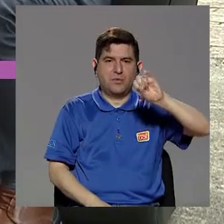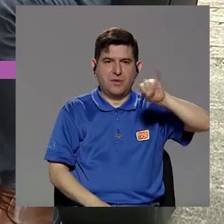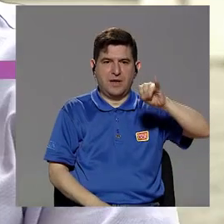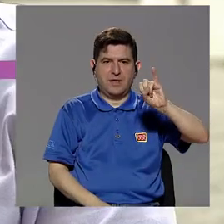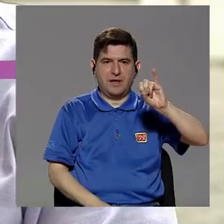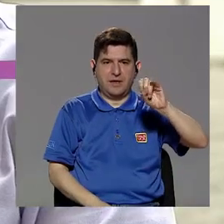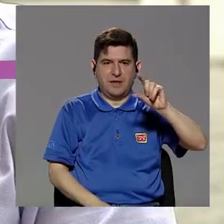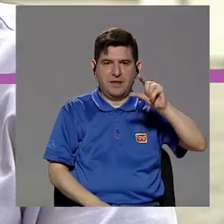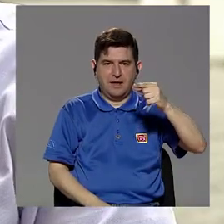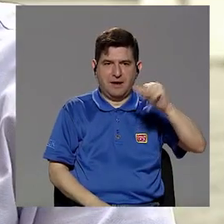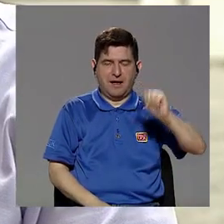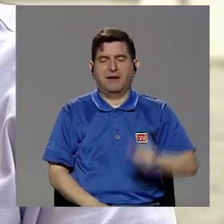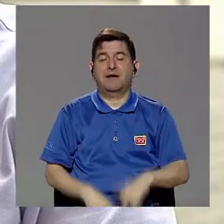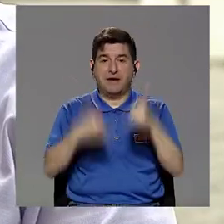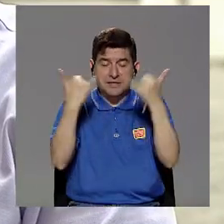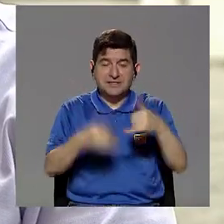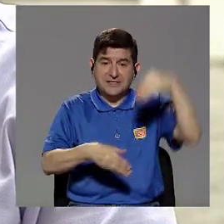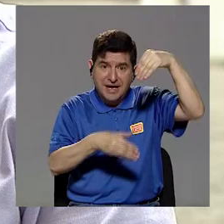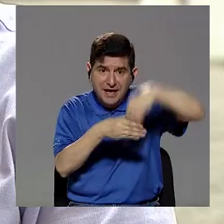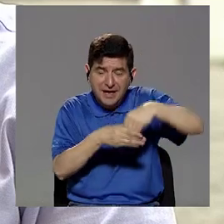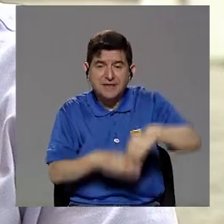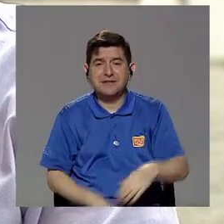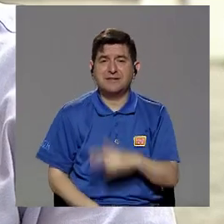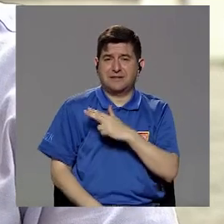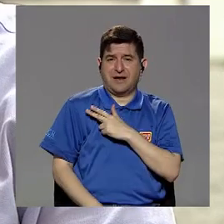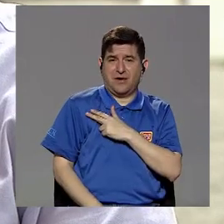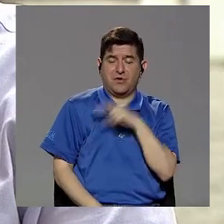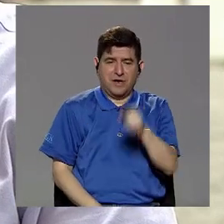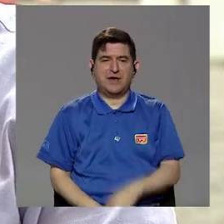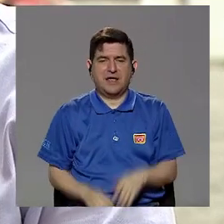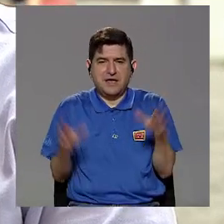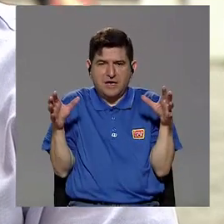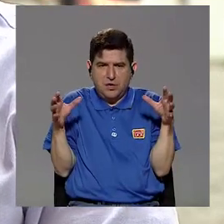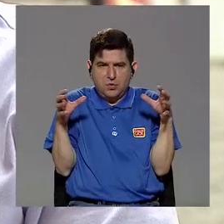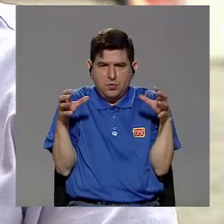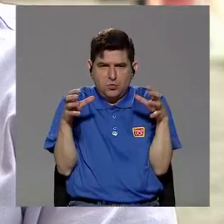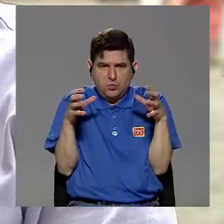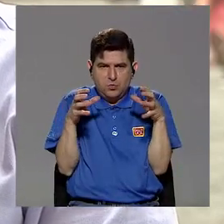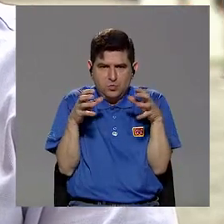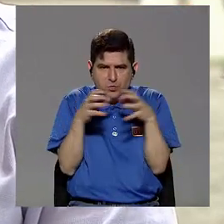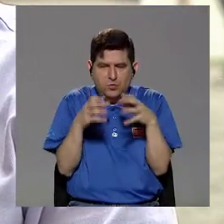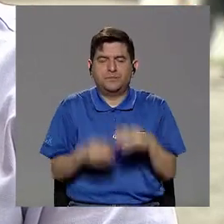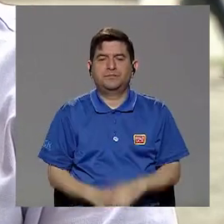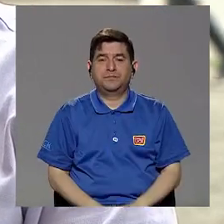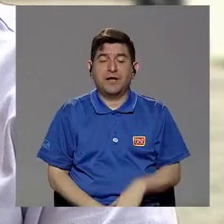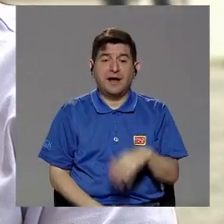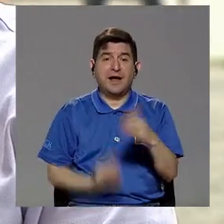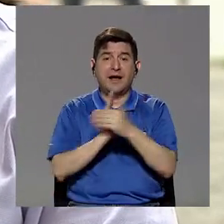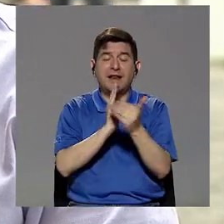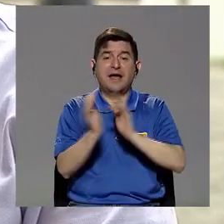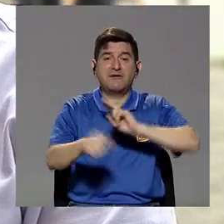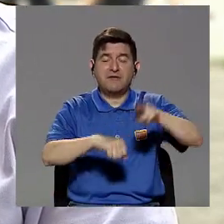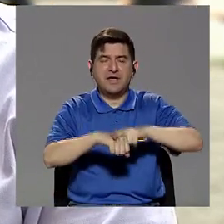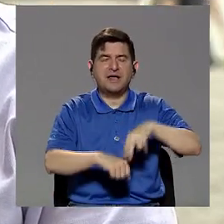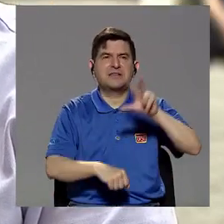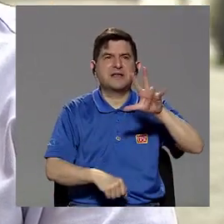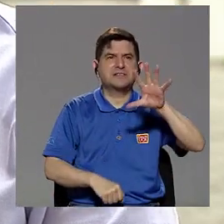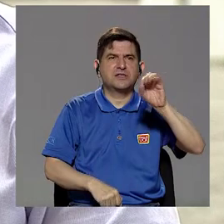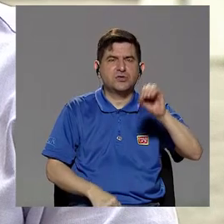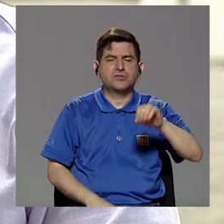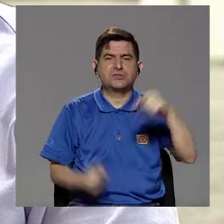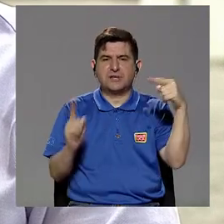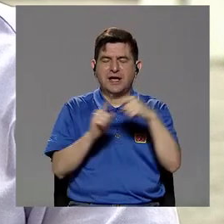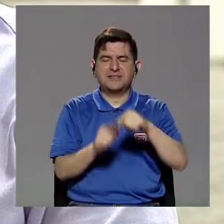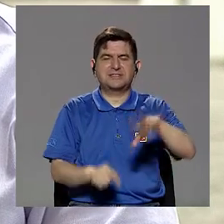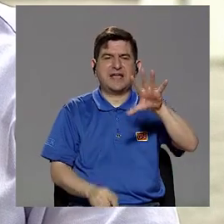adecuada. Entonces cuando entra un poquitito de orina a la vejiga, ella se empieza a contraer. Entonces, la capacidad normal de la vejiga es de 350